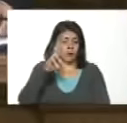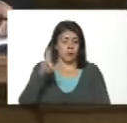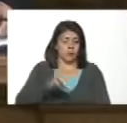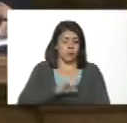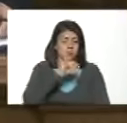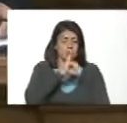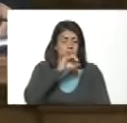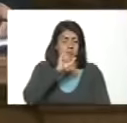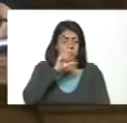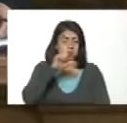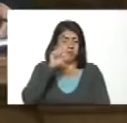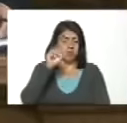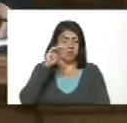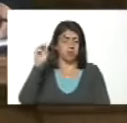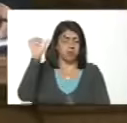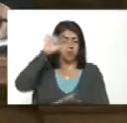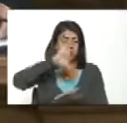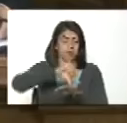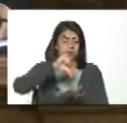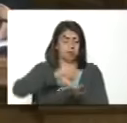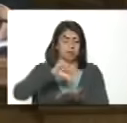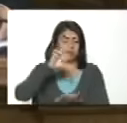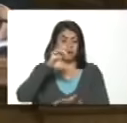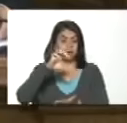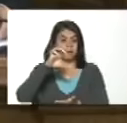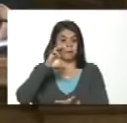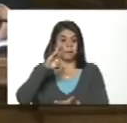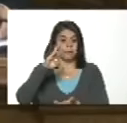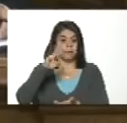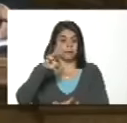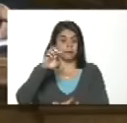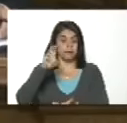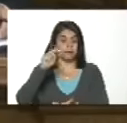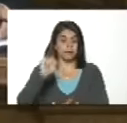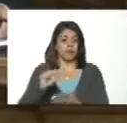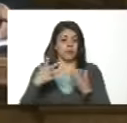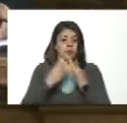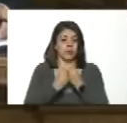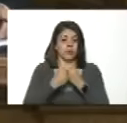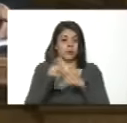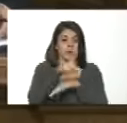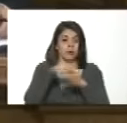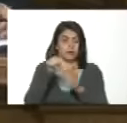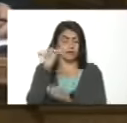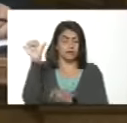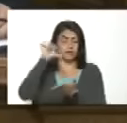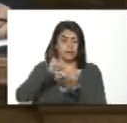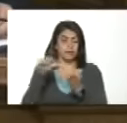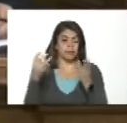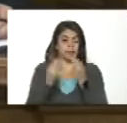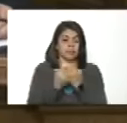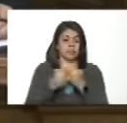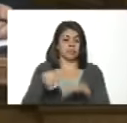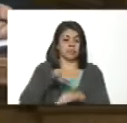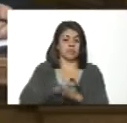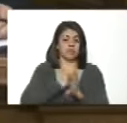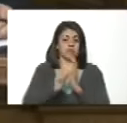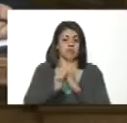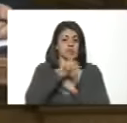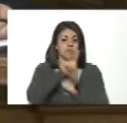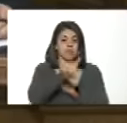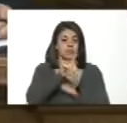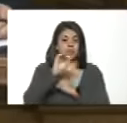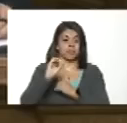República Islámica de Irán, Ebrahim Raisi, y funcionarios del gobierno iraní. De conformidad con lo establecido en el